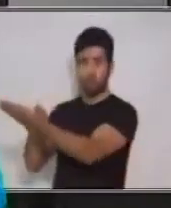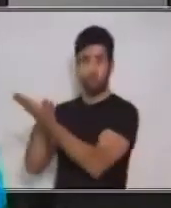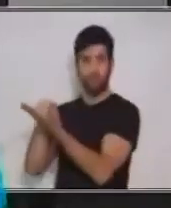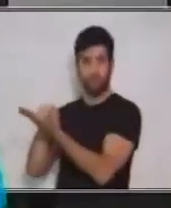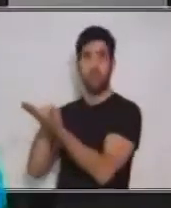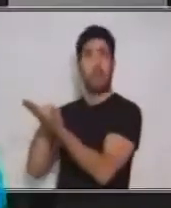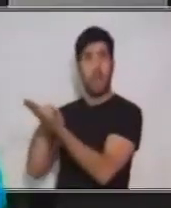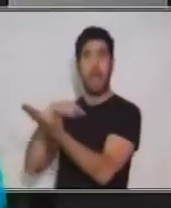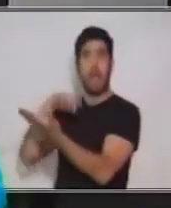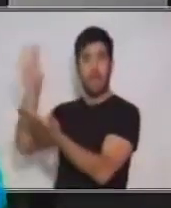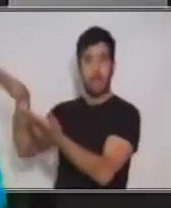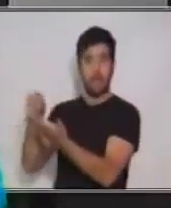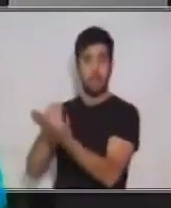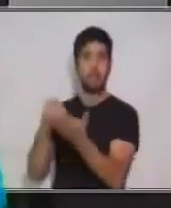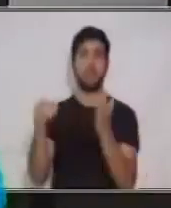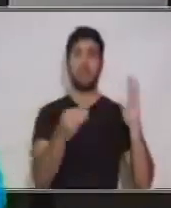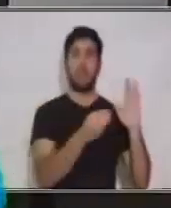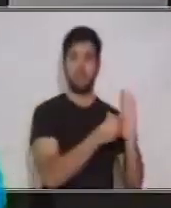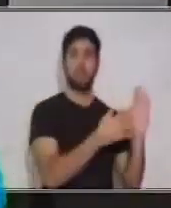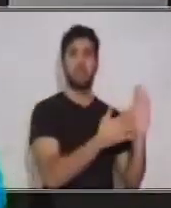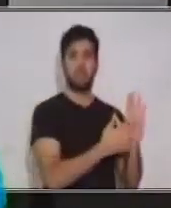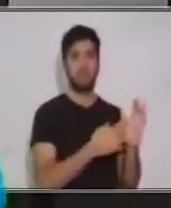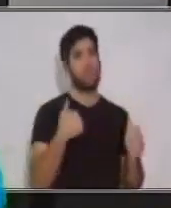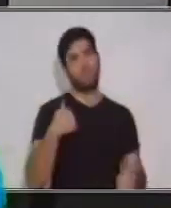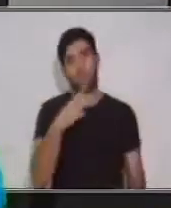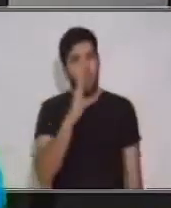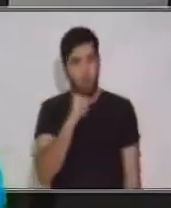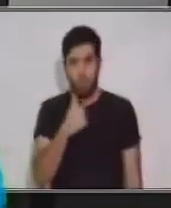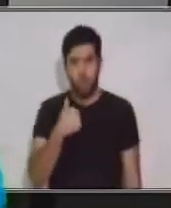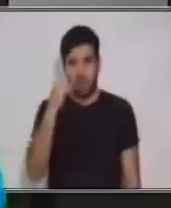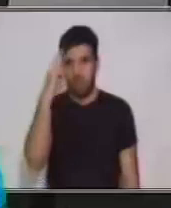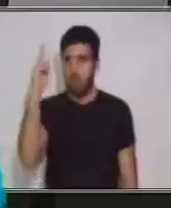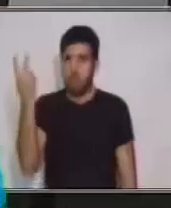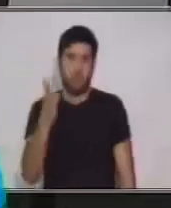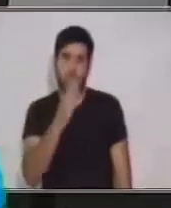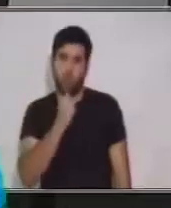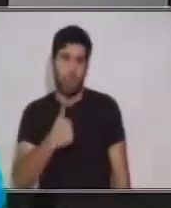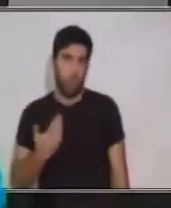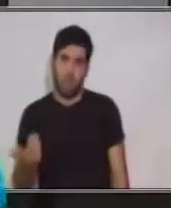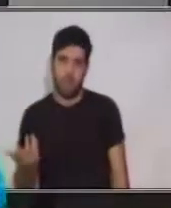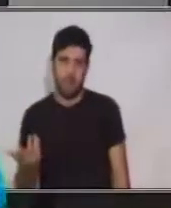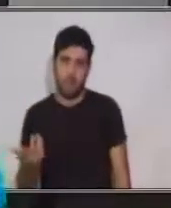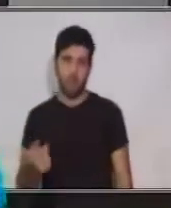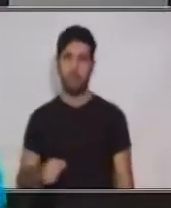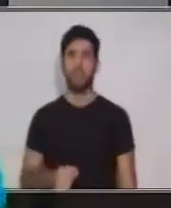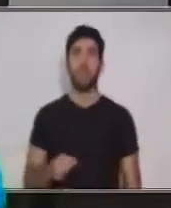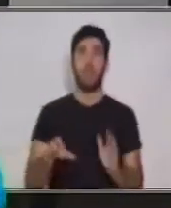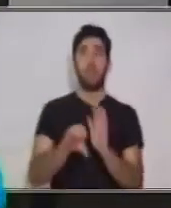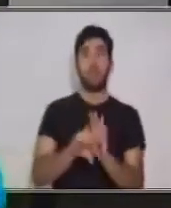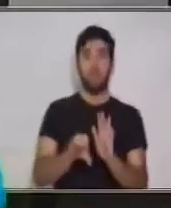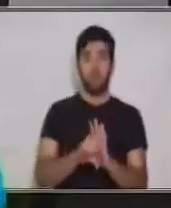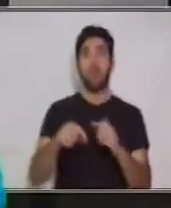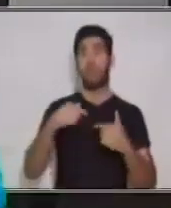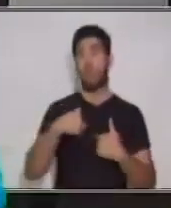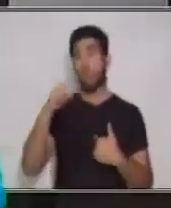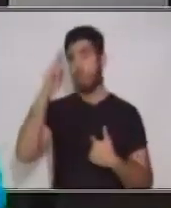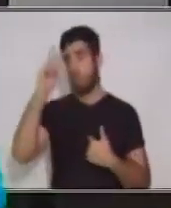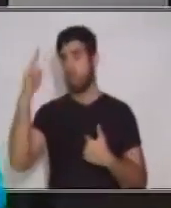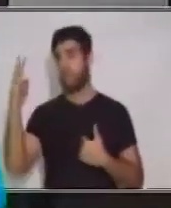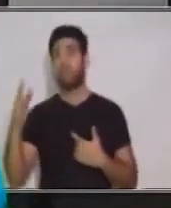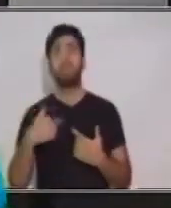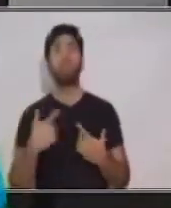puedo inventarme ningún dato. No puedo. ¿Qué hubiera pasado si yo de alguna